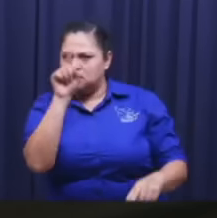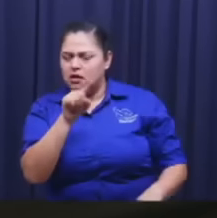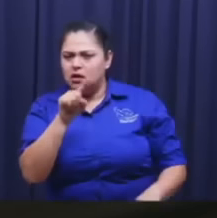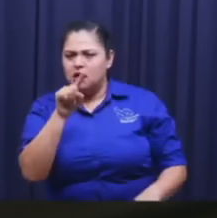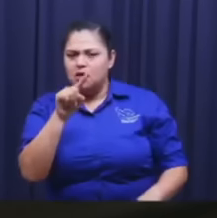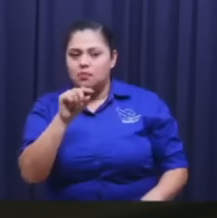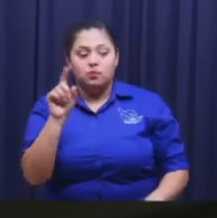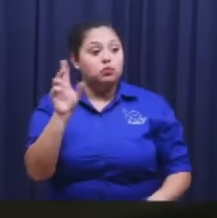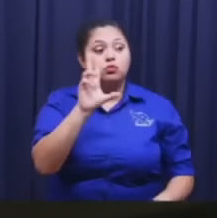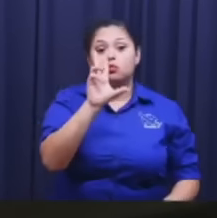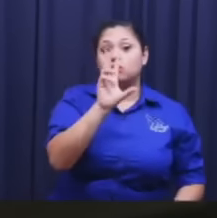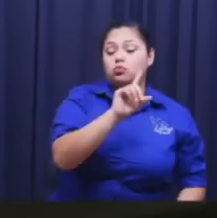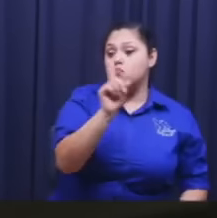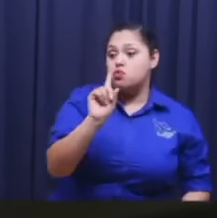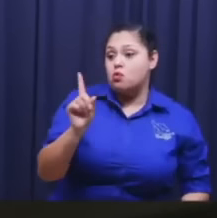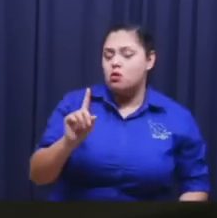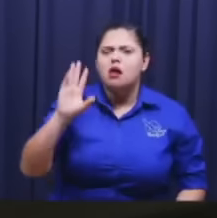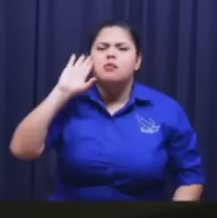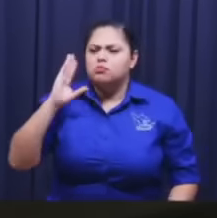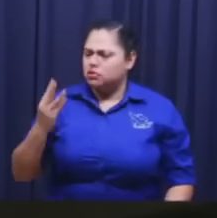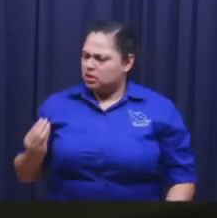¿Por qué dice usted que no, si no chupan?